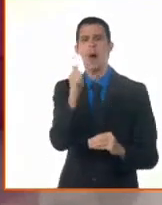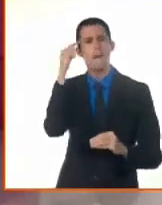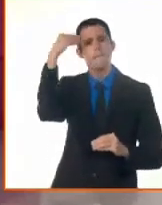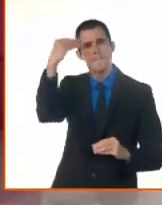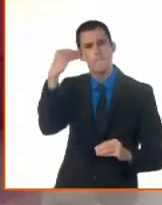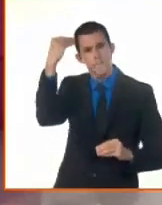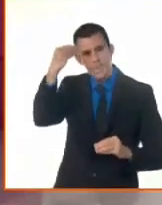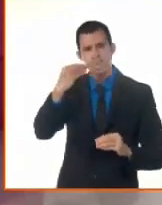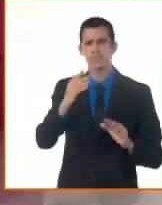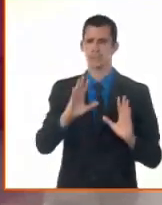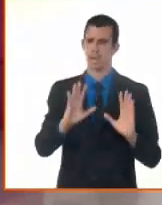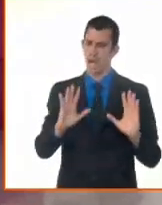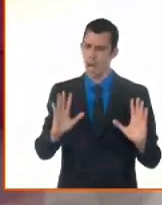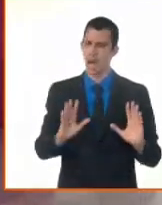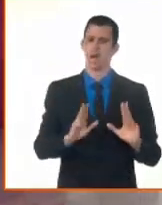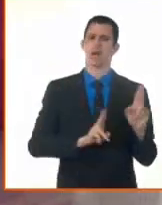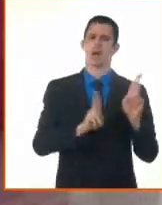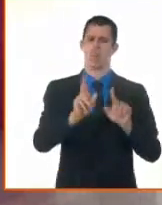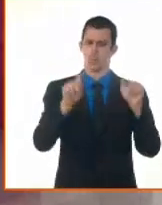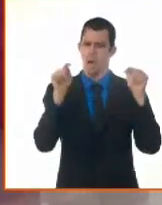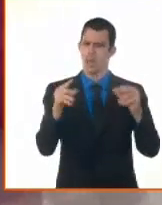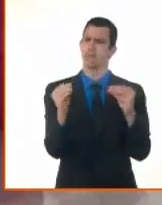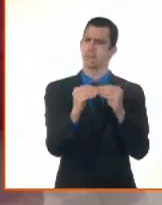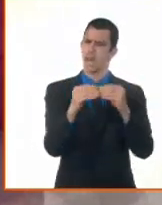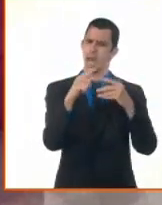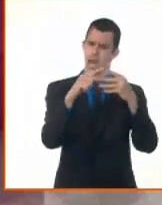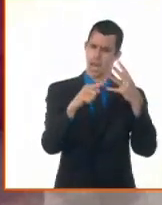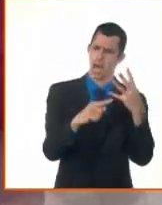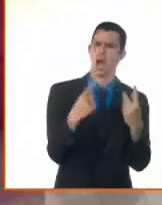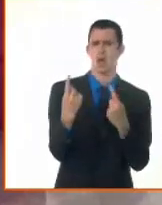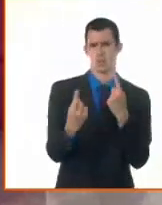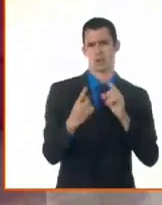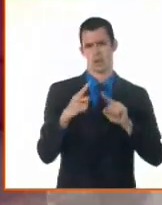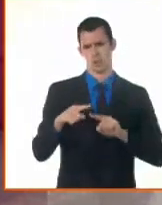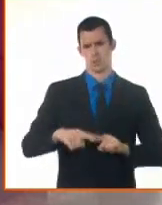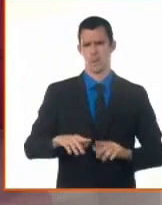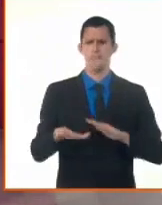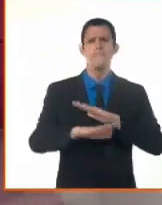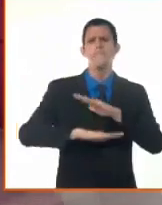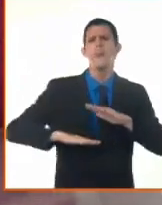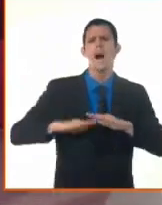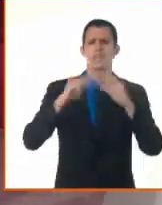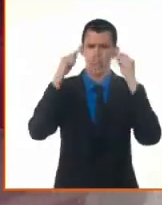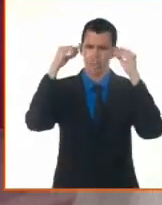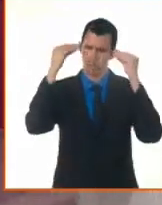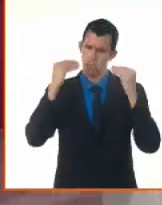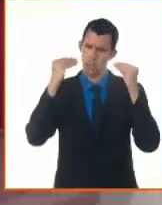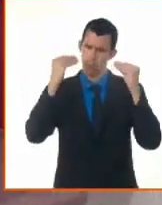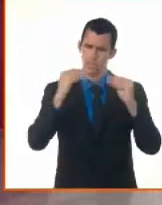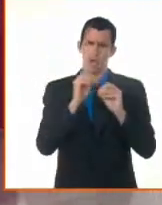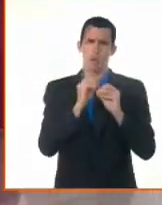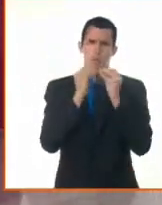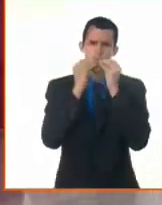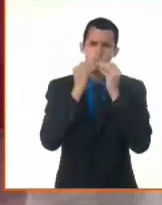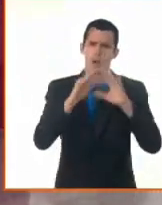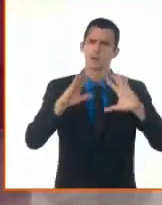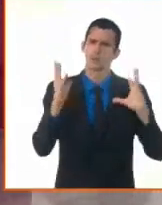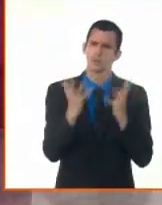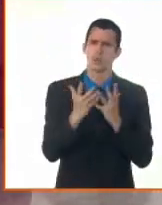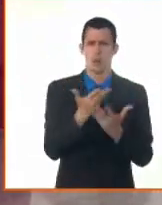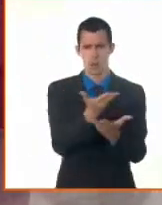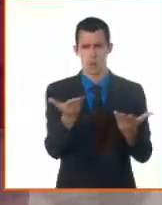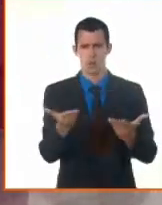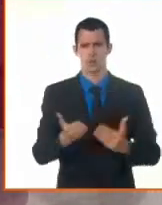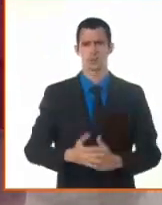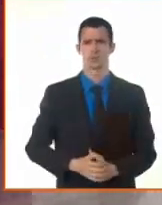en todo su esplendor esa postura no común a ver una postura común no significa que